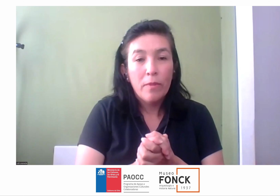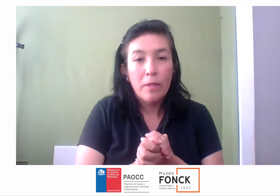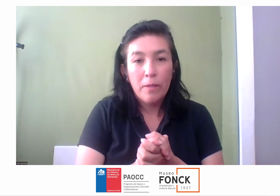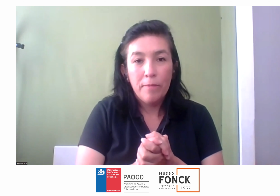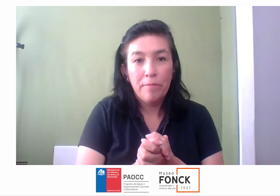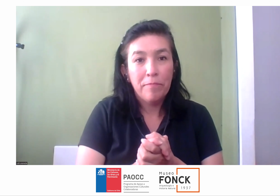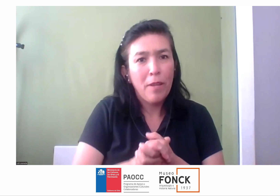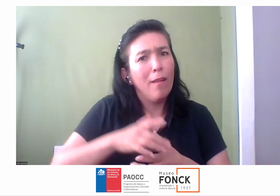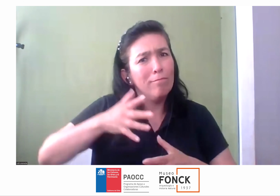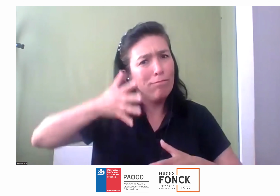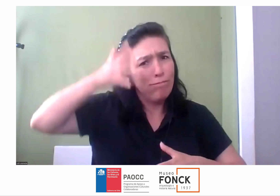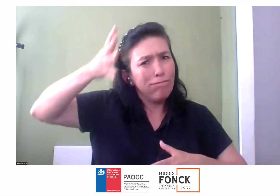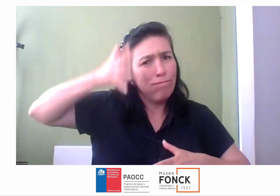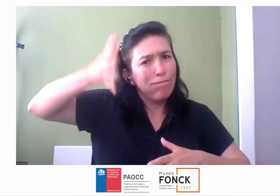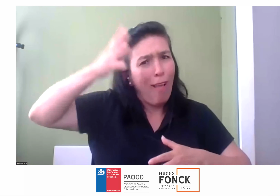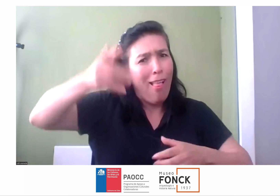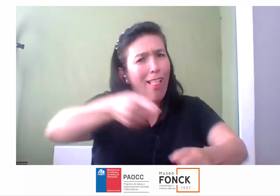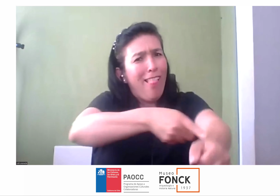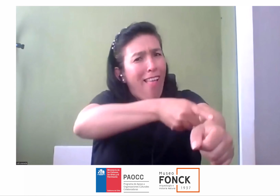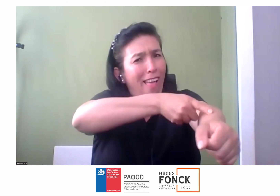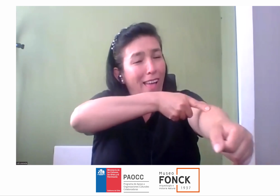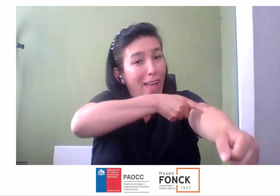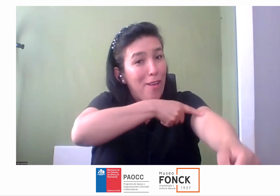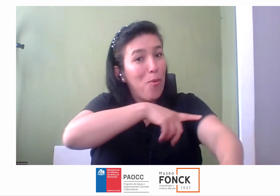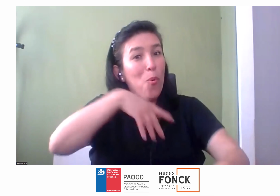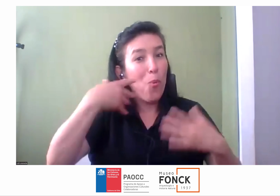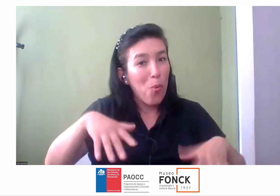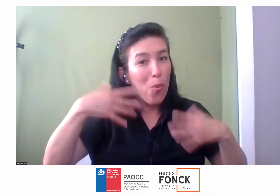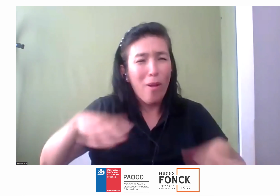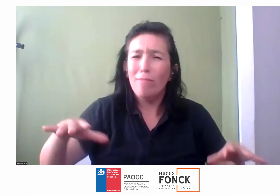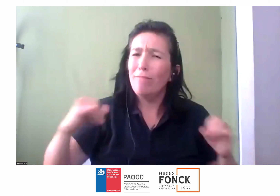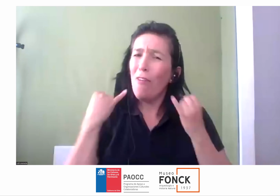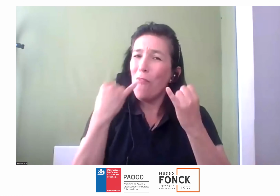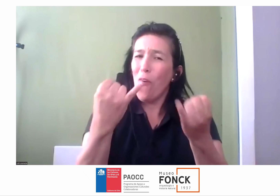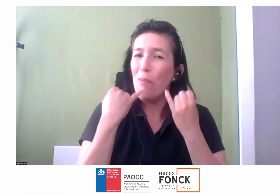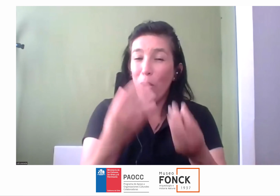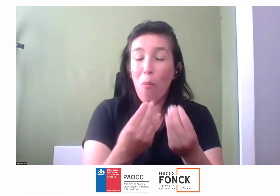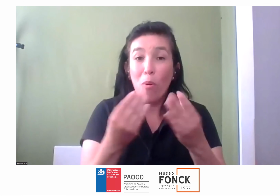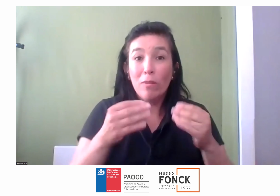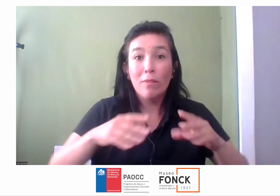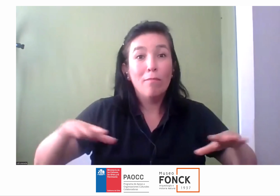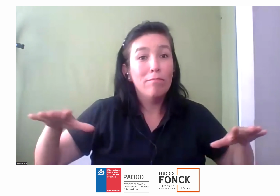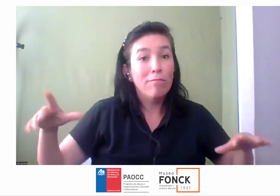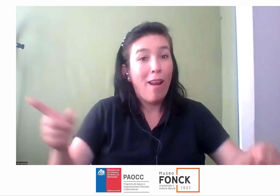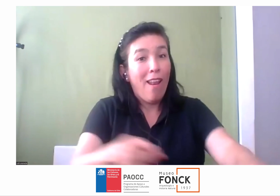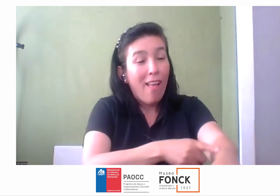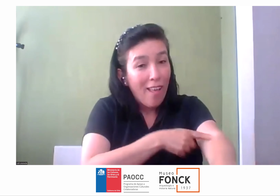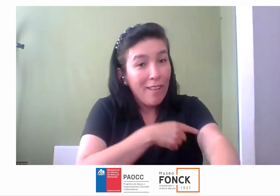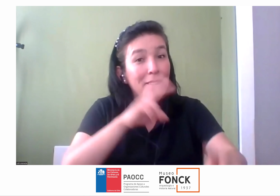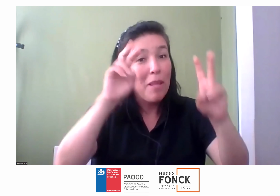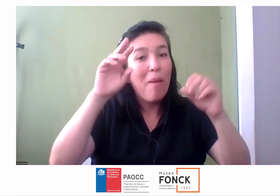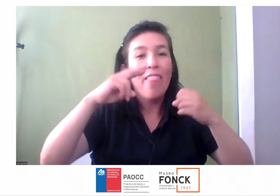una extensa, maratónica, completa exposición sobre la cultura diaguita relacionada a lo